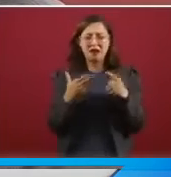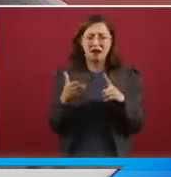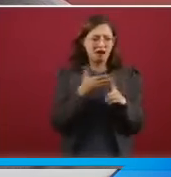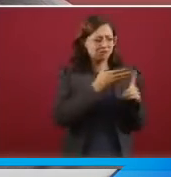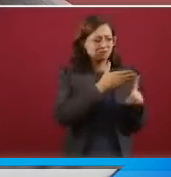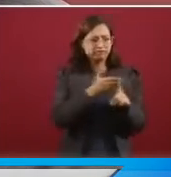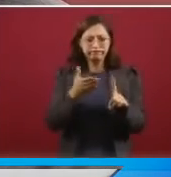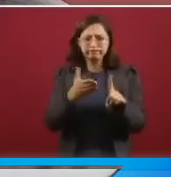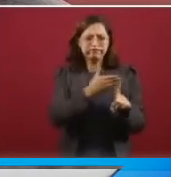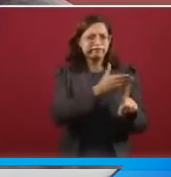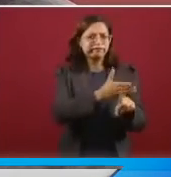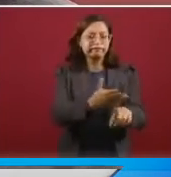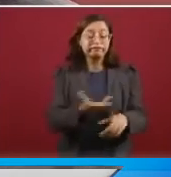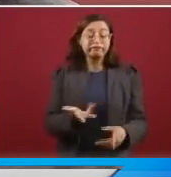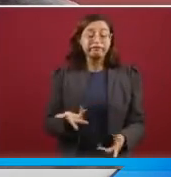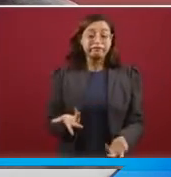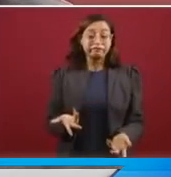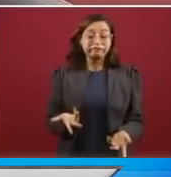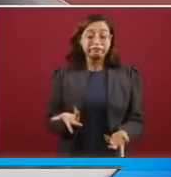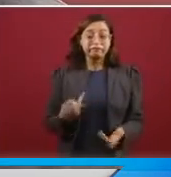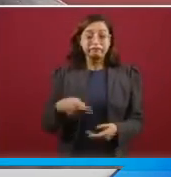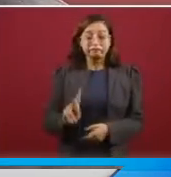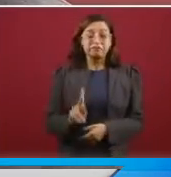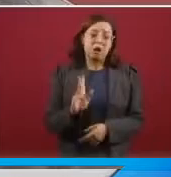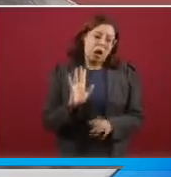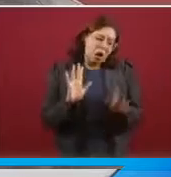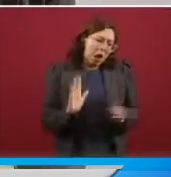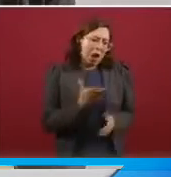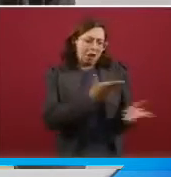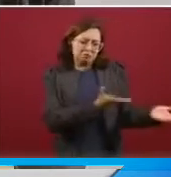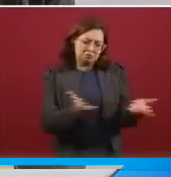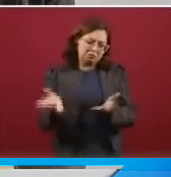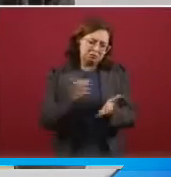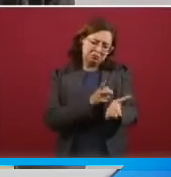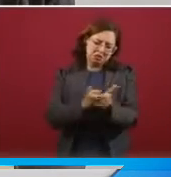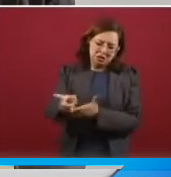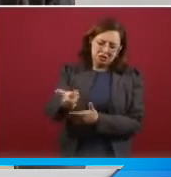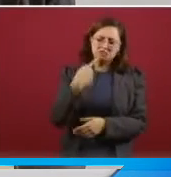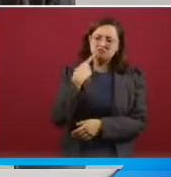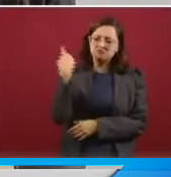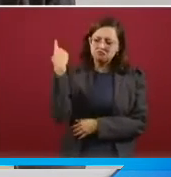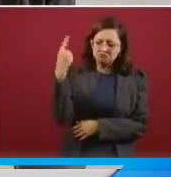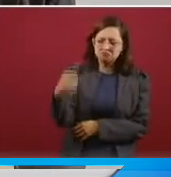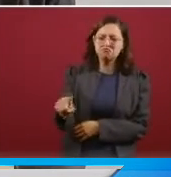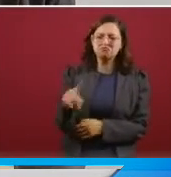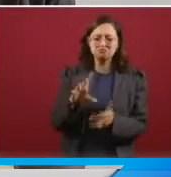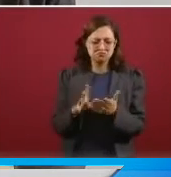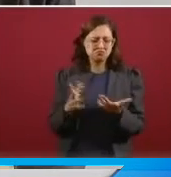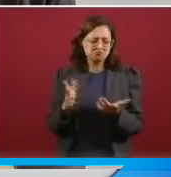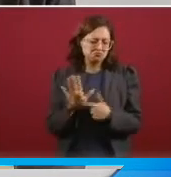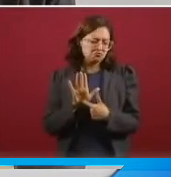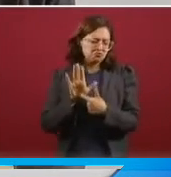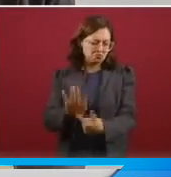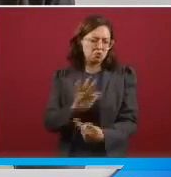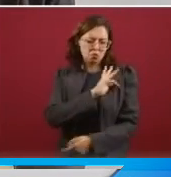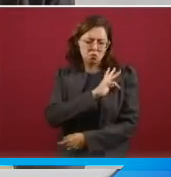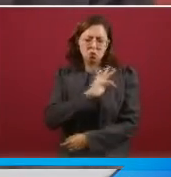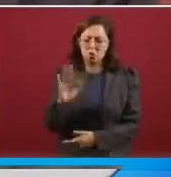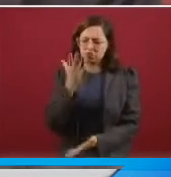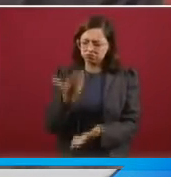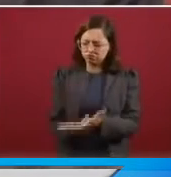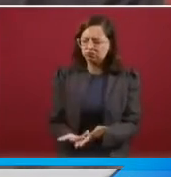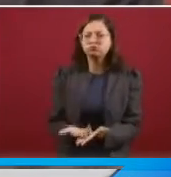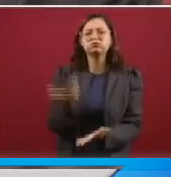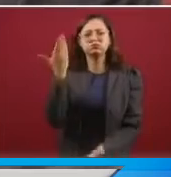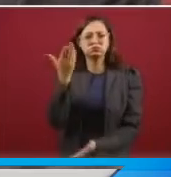la defraudación y la corrupción fiscal. El gobierno no protegerá más a las empresas, empresarios y políticos corruptos, que fueron prácticas